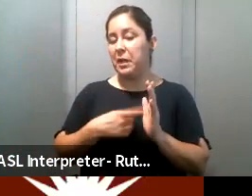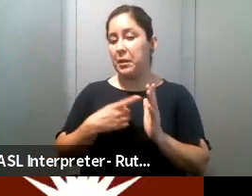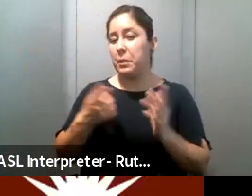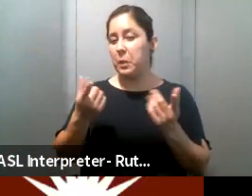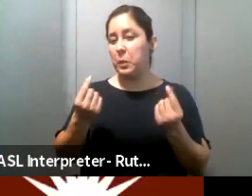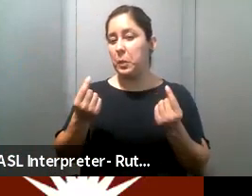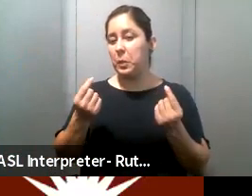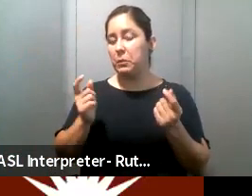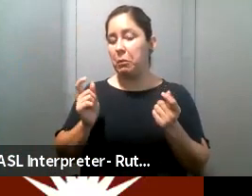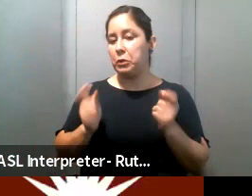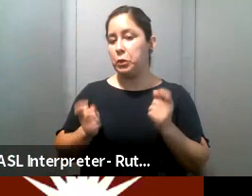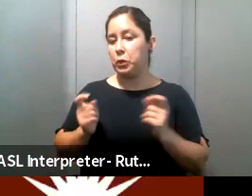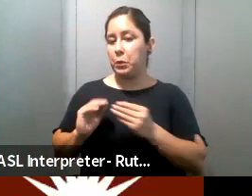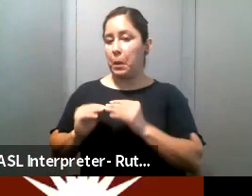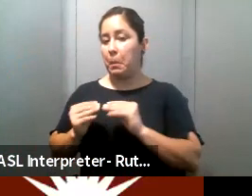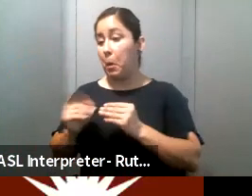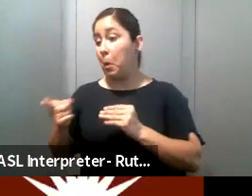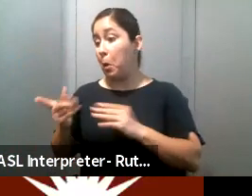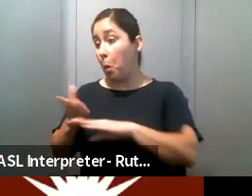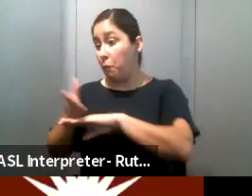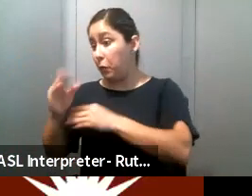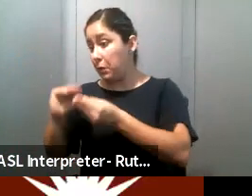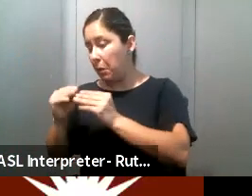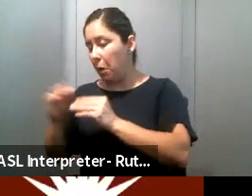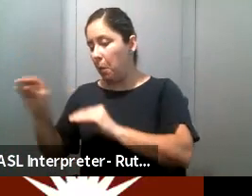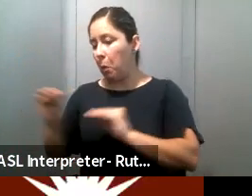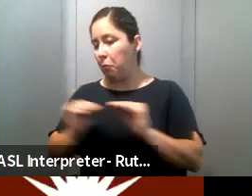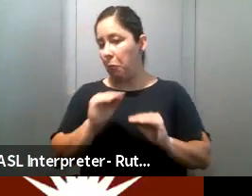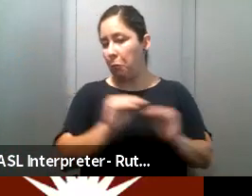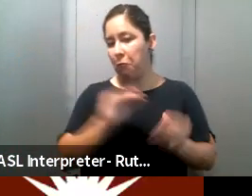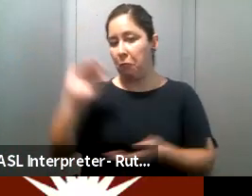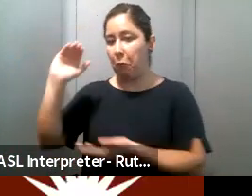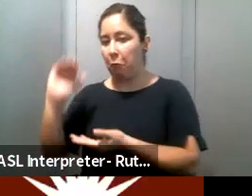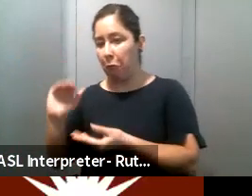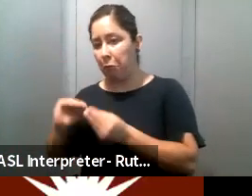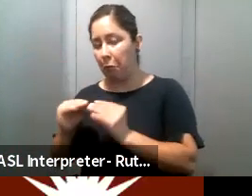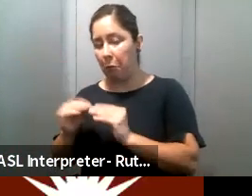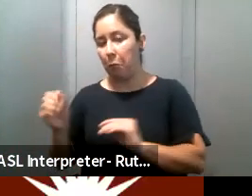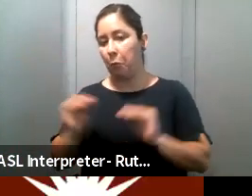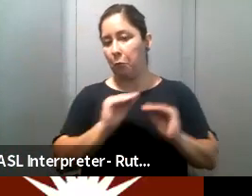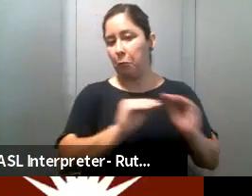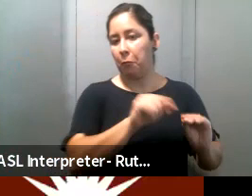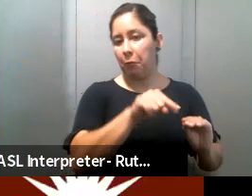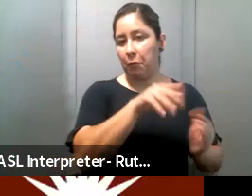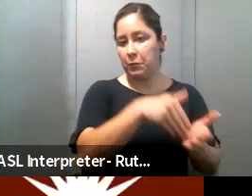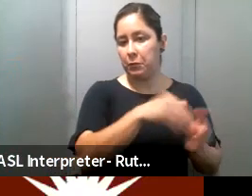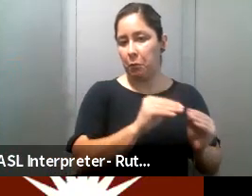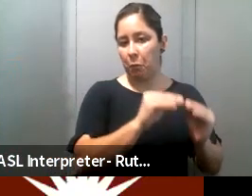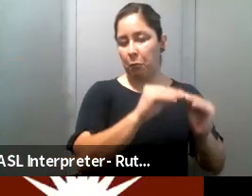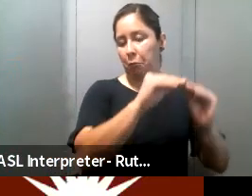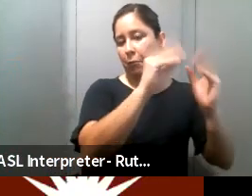poner fin a las cuotas de detención obligatoria, es lo que mencionaba, por la razón que estas personas siguen detenidas por